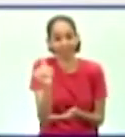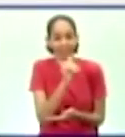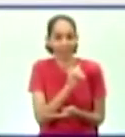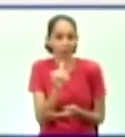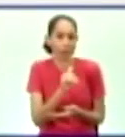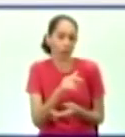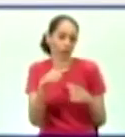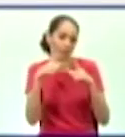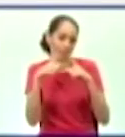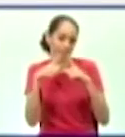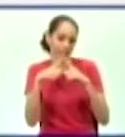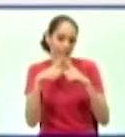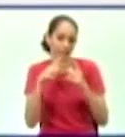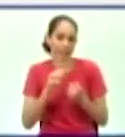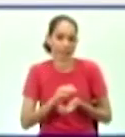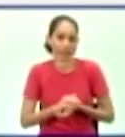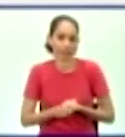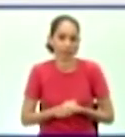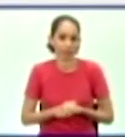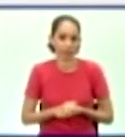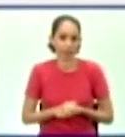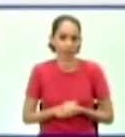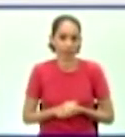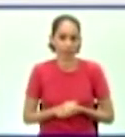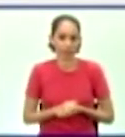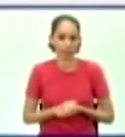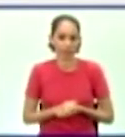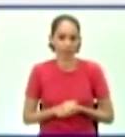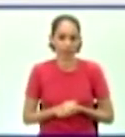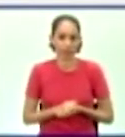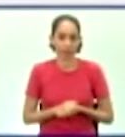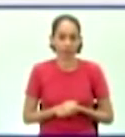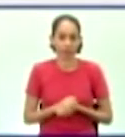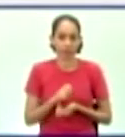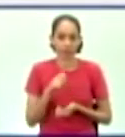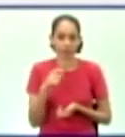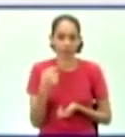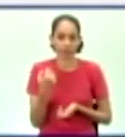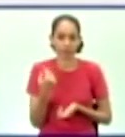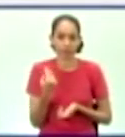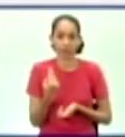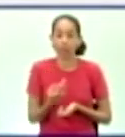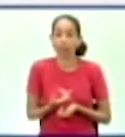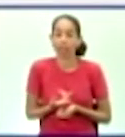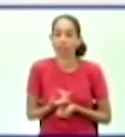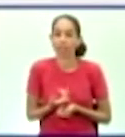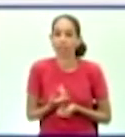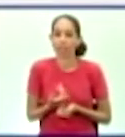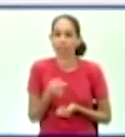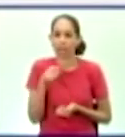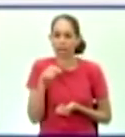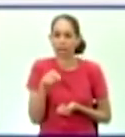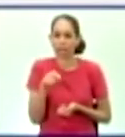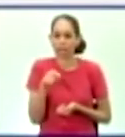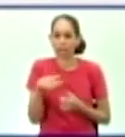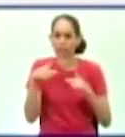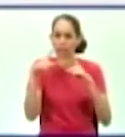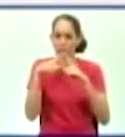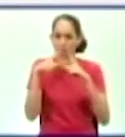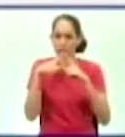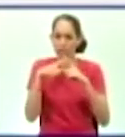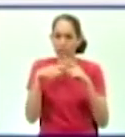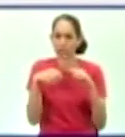ya han estudiado en este grado. Para ello debemos identificar cuáles son los triángulos de los